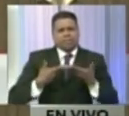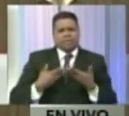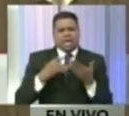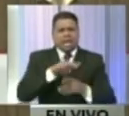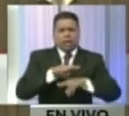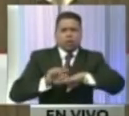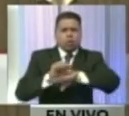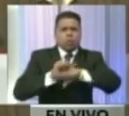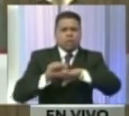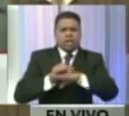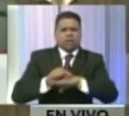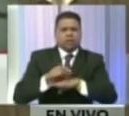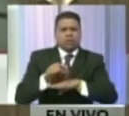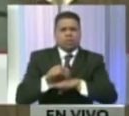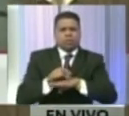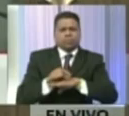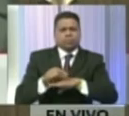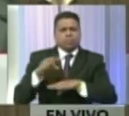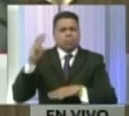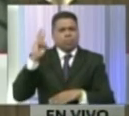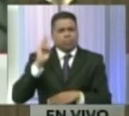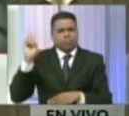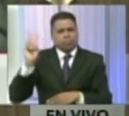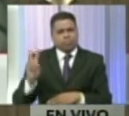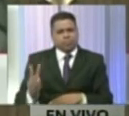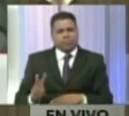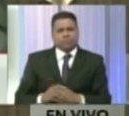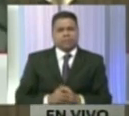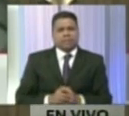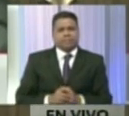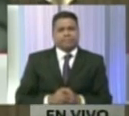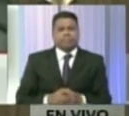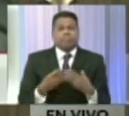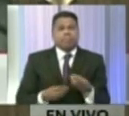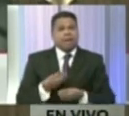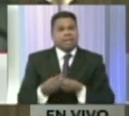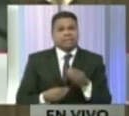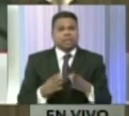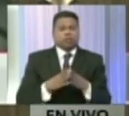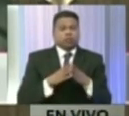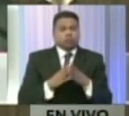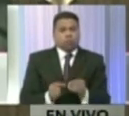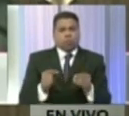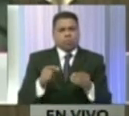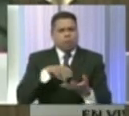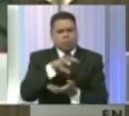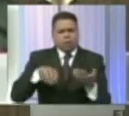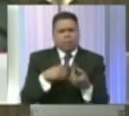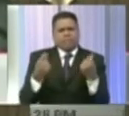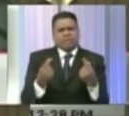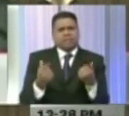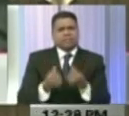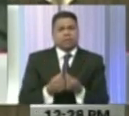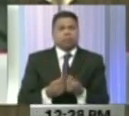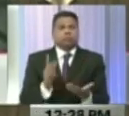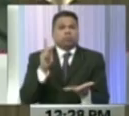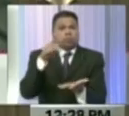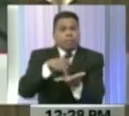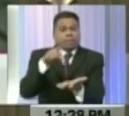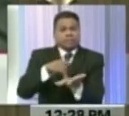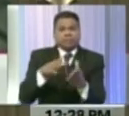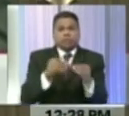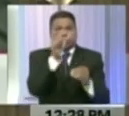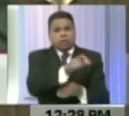gobierno bolivariano revolucionario que lidera Nicolás Maduro para salir de esta crisis. Solo con la participación de